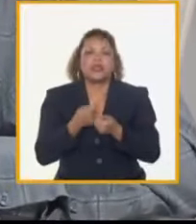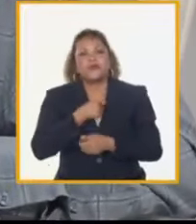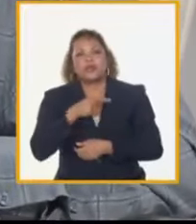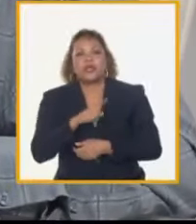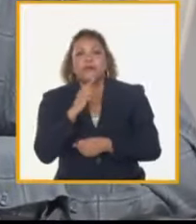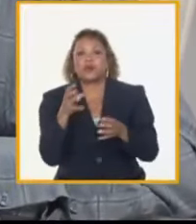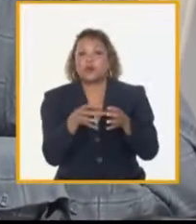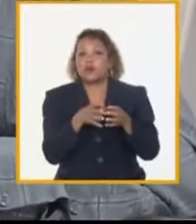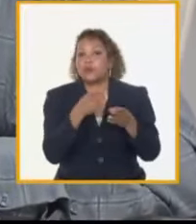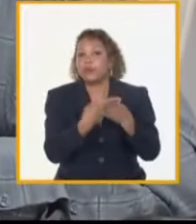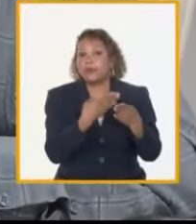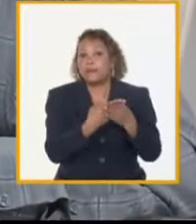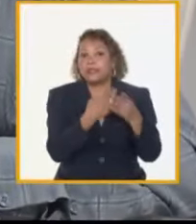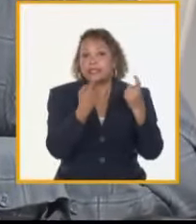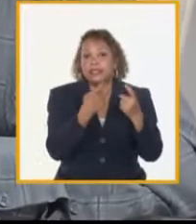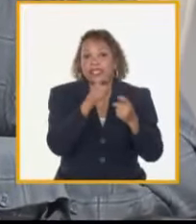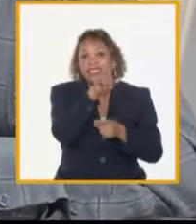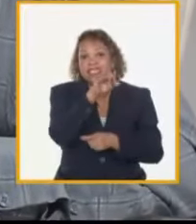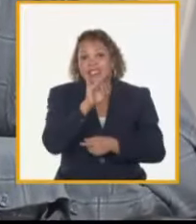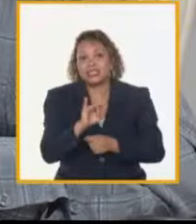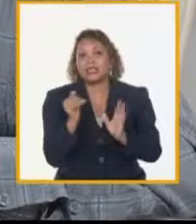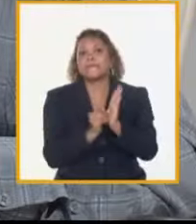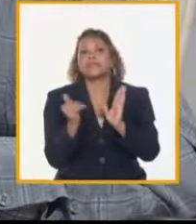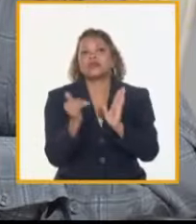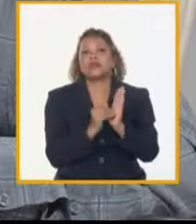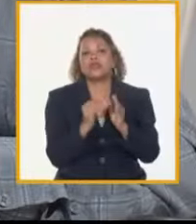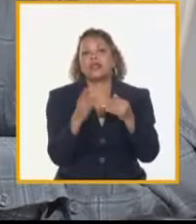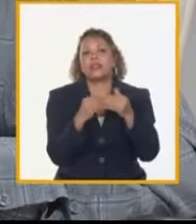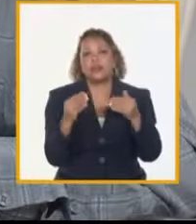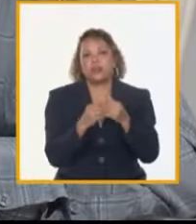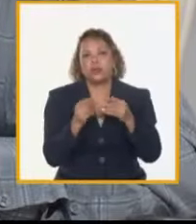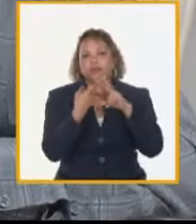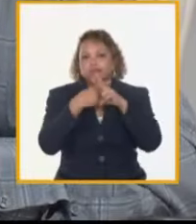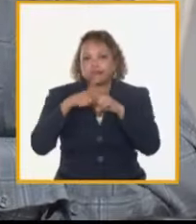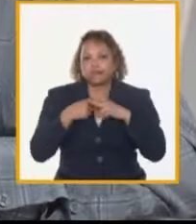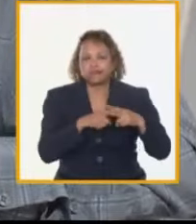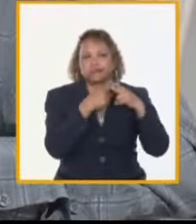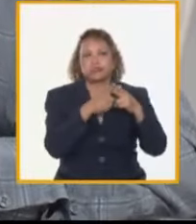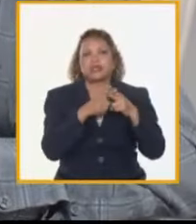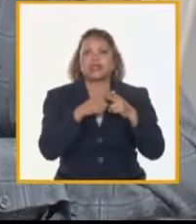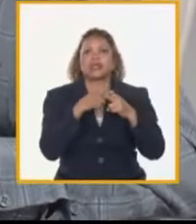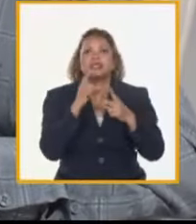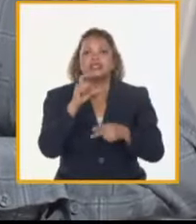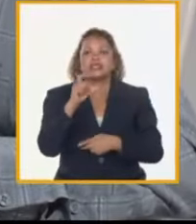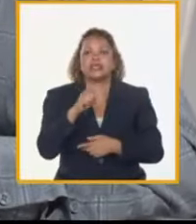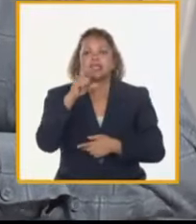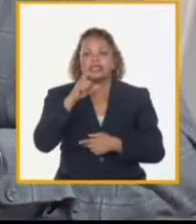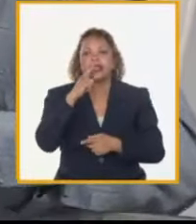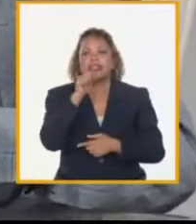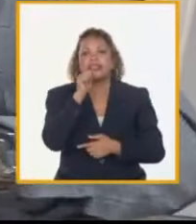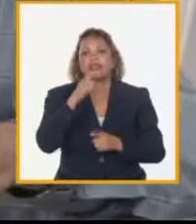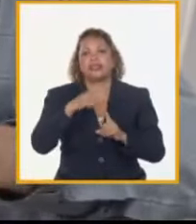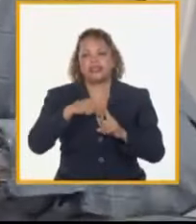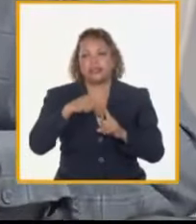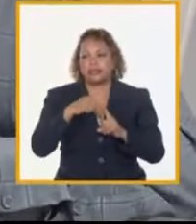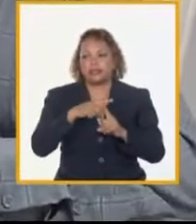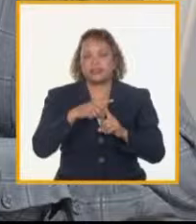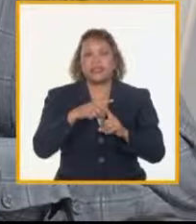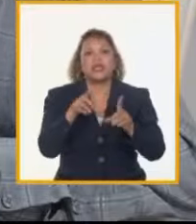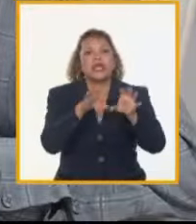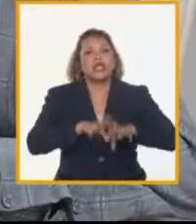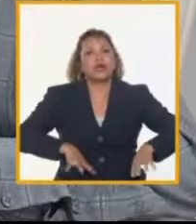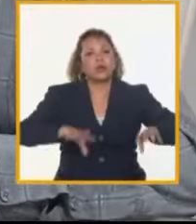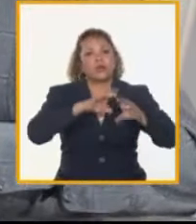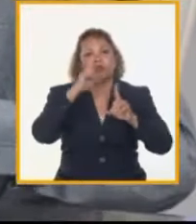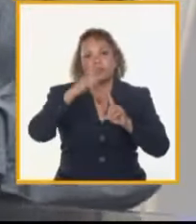grupo empresarial necesita 17 millones de dólares para restablecer el CDT, para restablecer el CDT, las condiciones